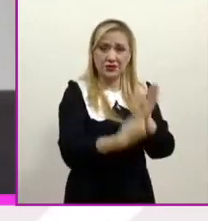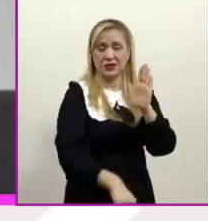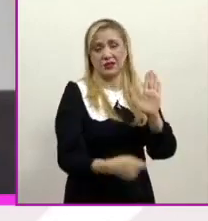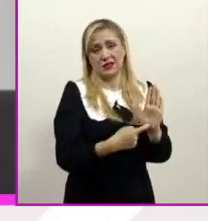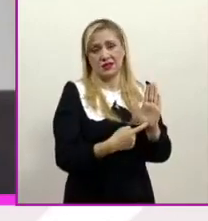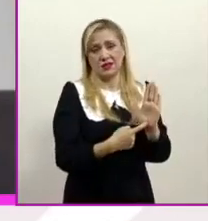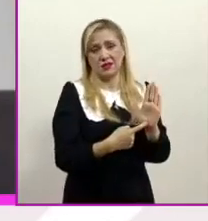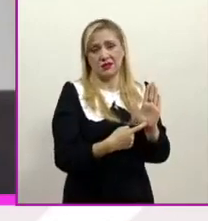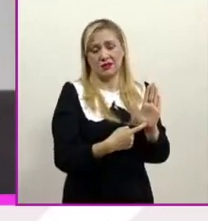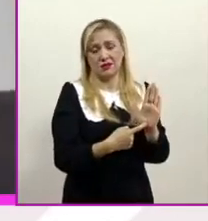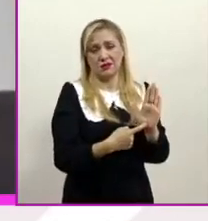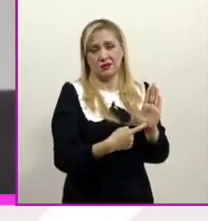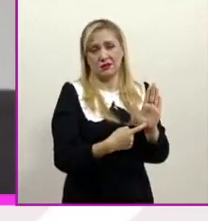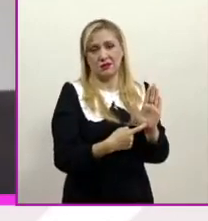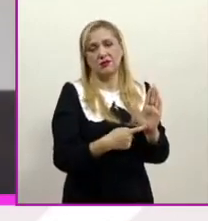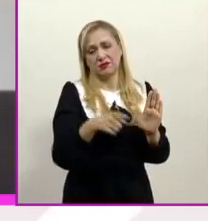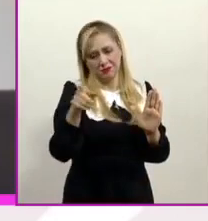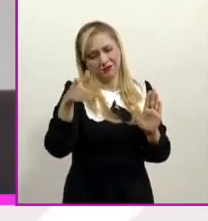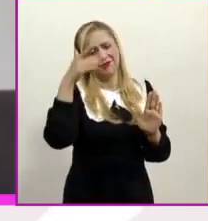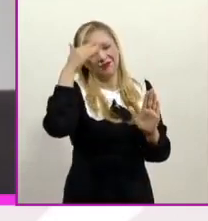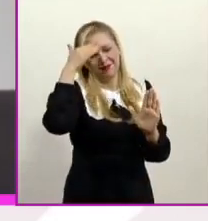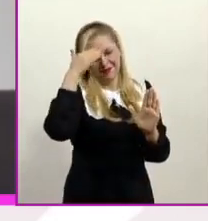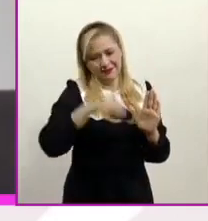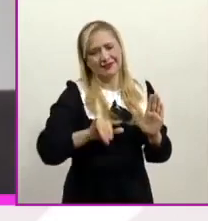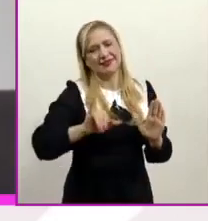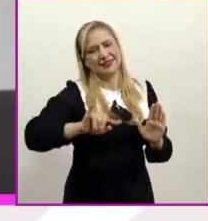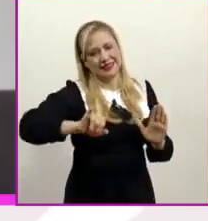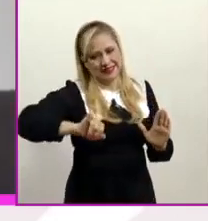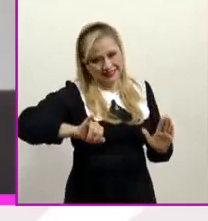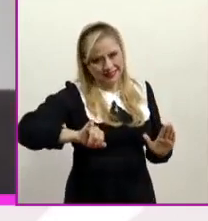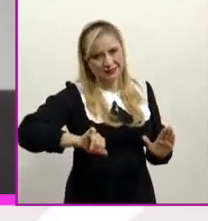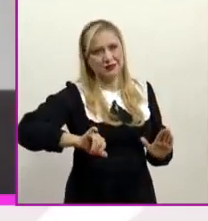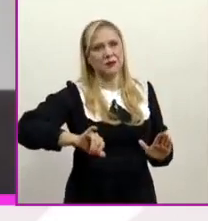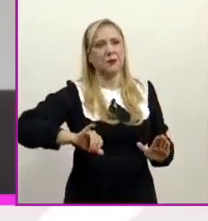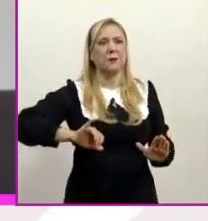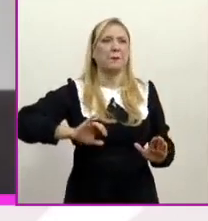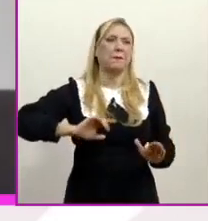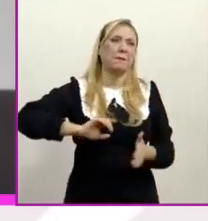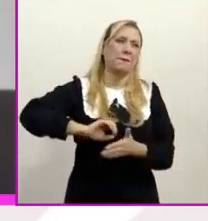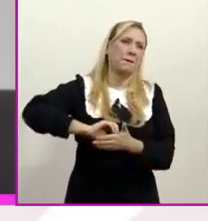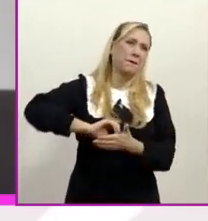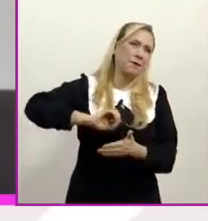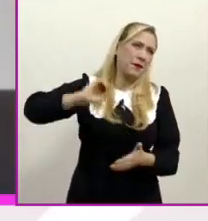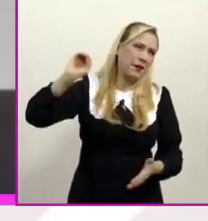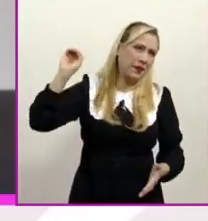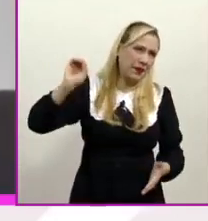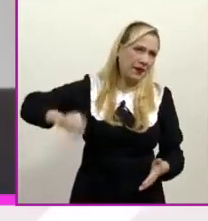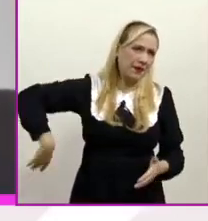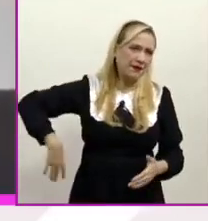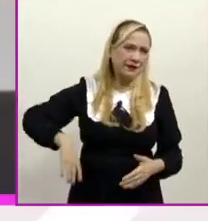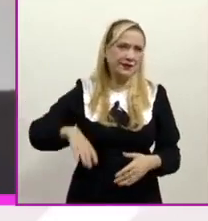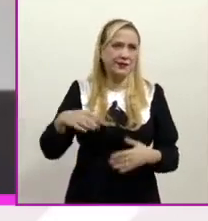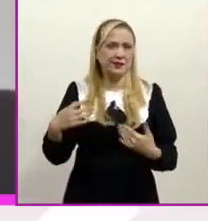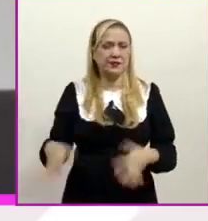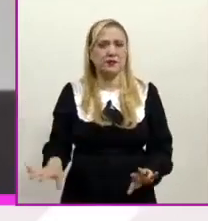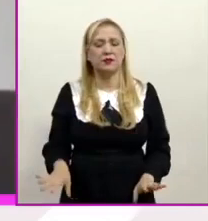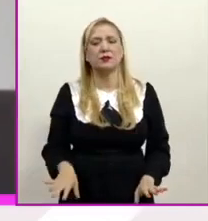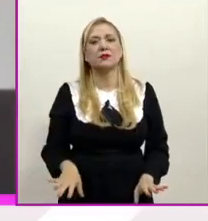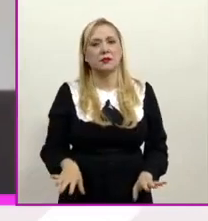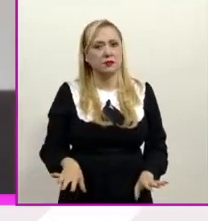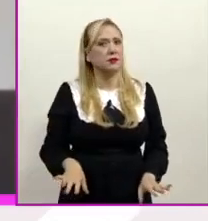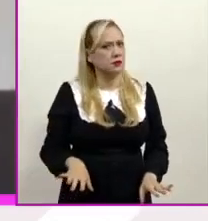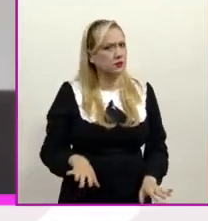Yo creo que sí son más conscientes de lo que lo tienen presente, que incluso aquellas personas que no son visibles, pero que tienen